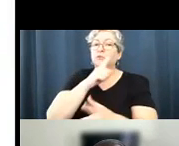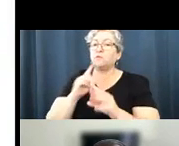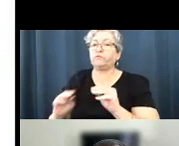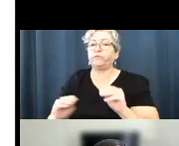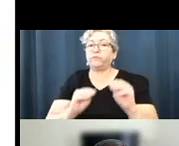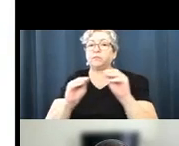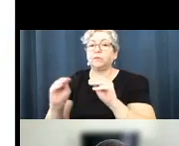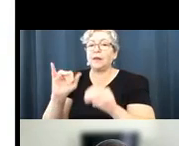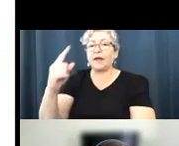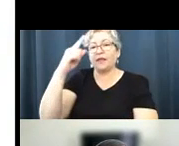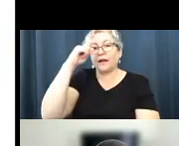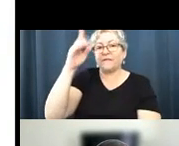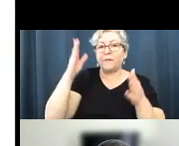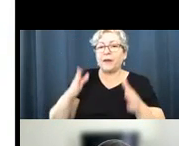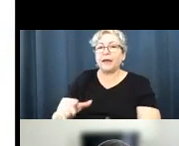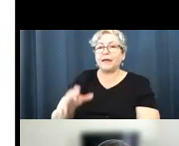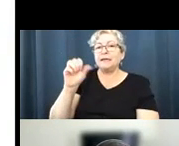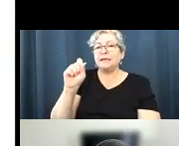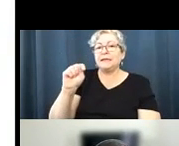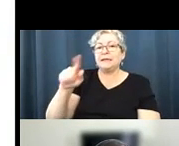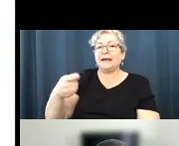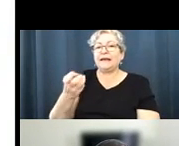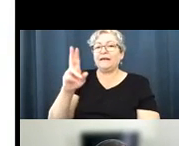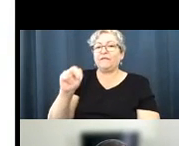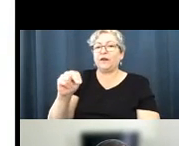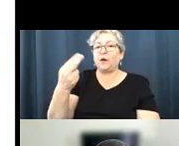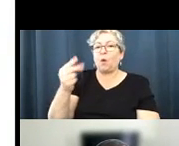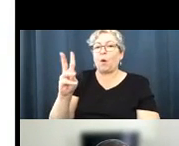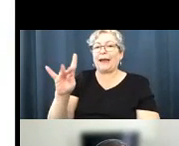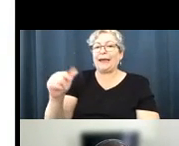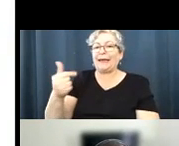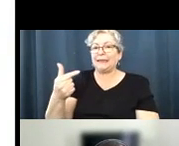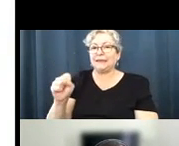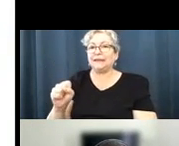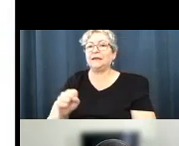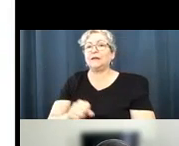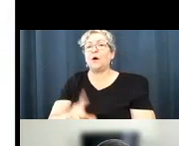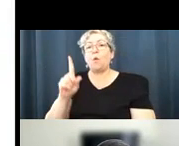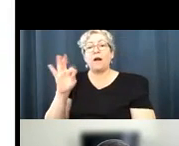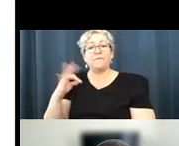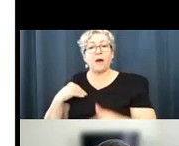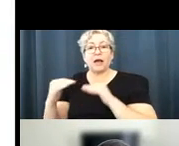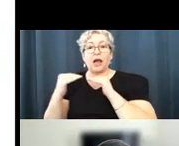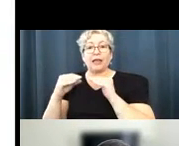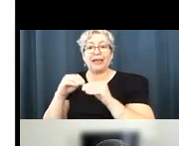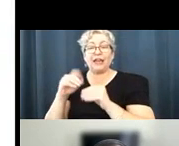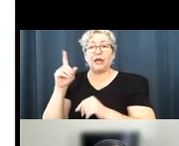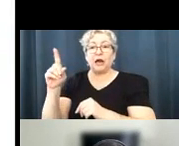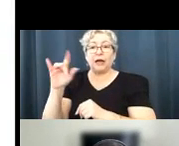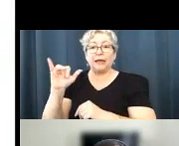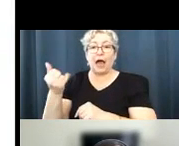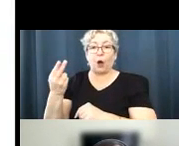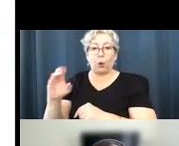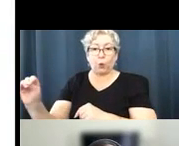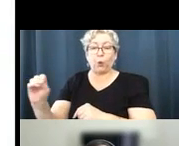entonces usan un switch. Piensen en Stephen Hawking, el Master del Universo. Uno de mis colegas en Yahoo